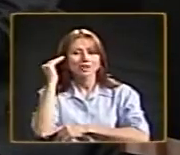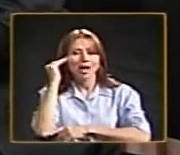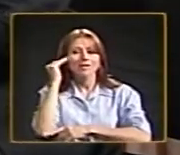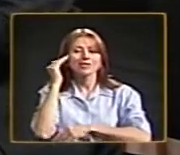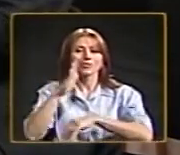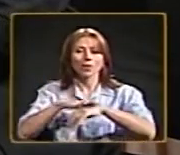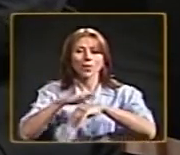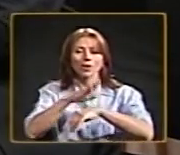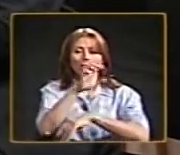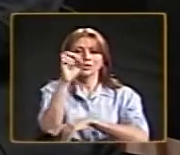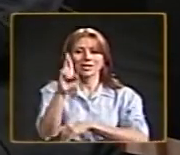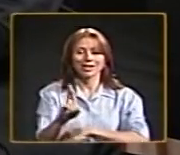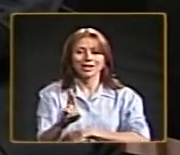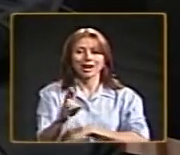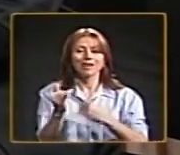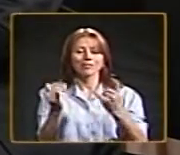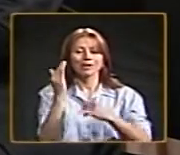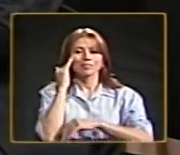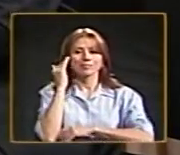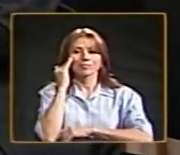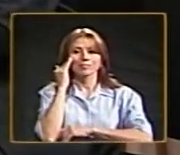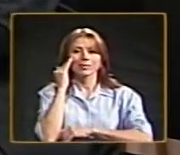ellos saben. Y después